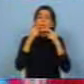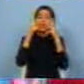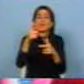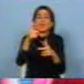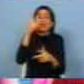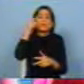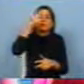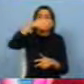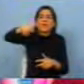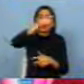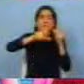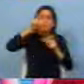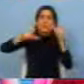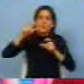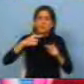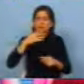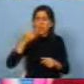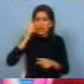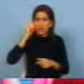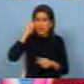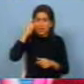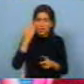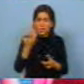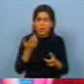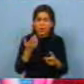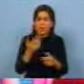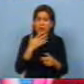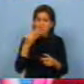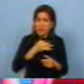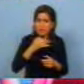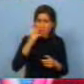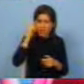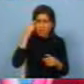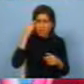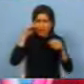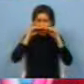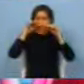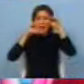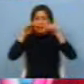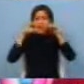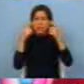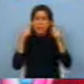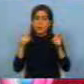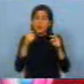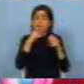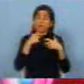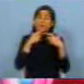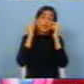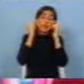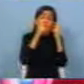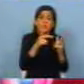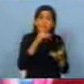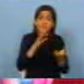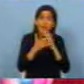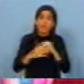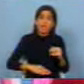la gente, ¿no? Y la gente piensa que está loca, básicamente. La gente piensa que realmente está desequilibrada. Entonces eso es lo que le quise decir. No como una